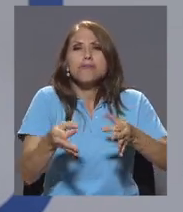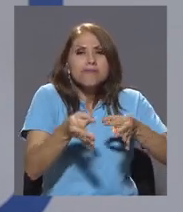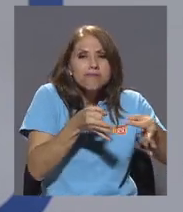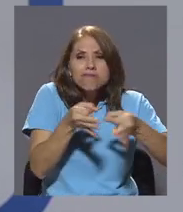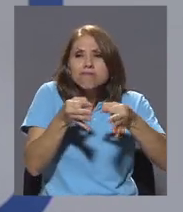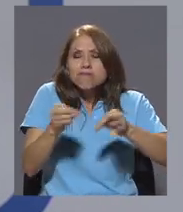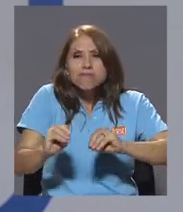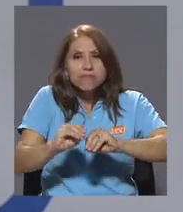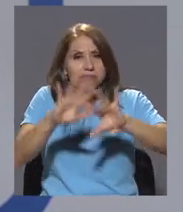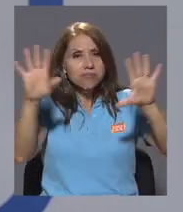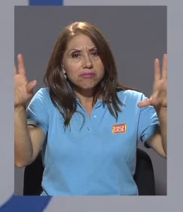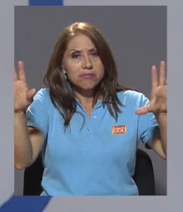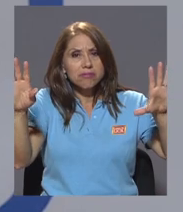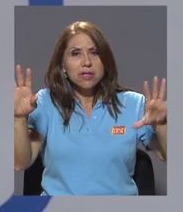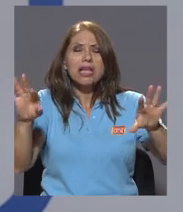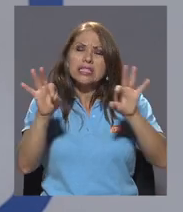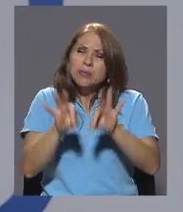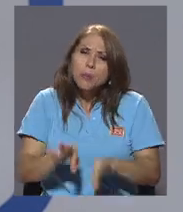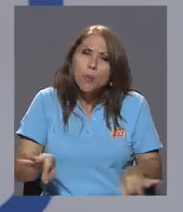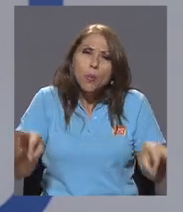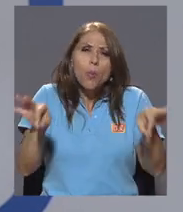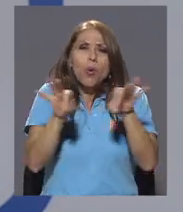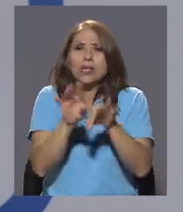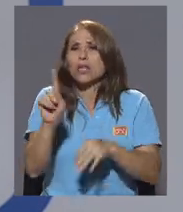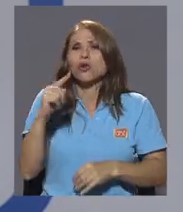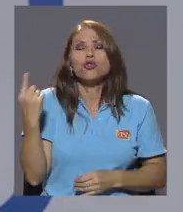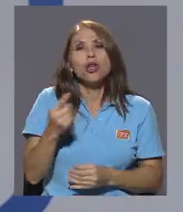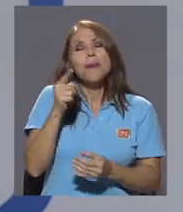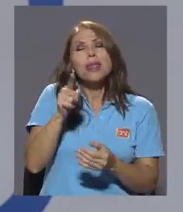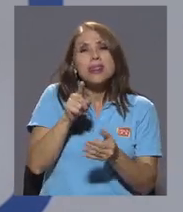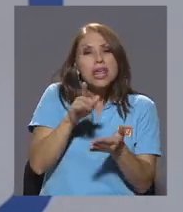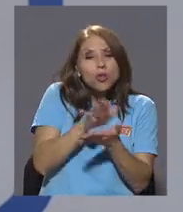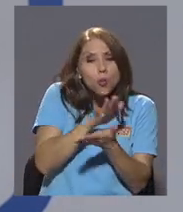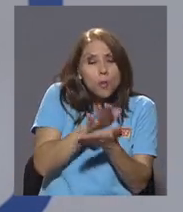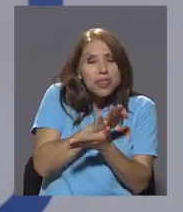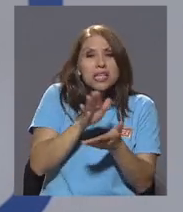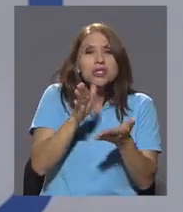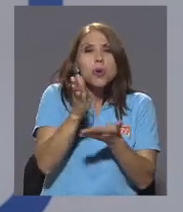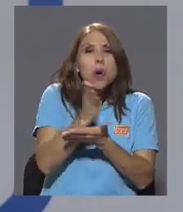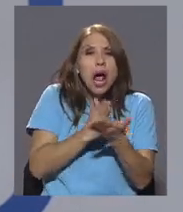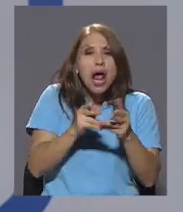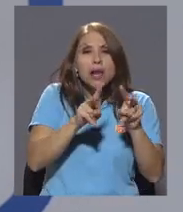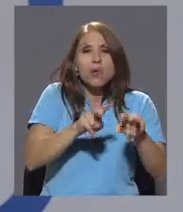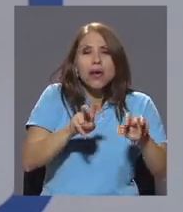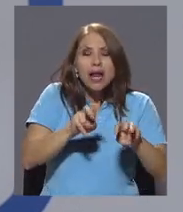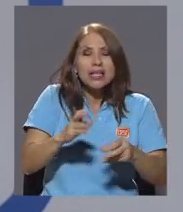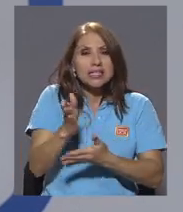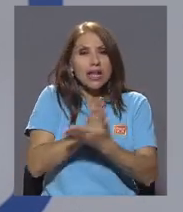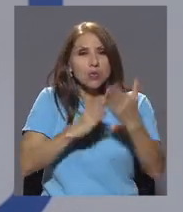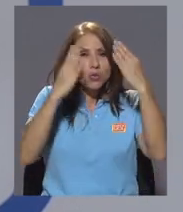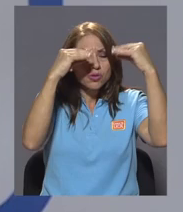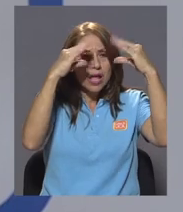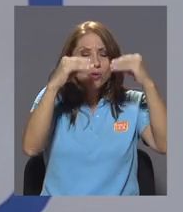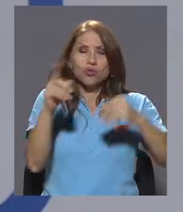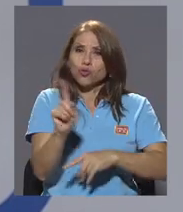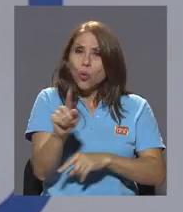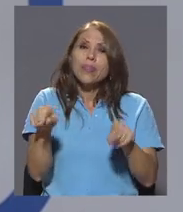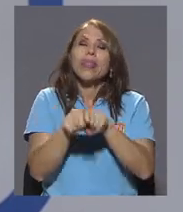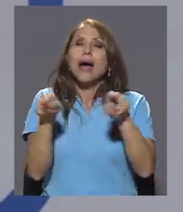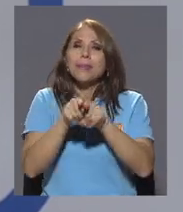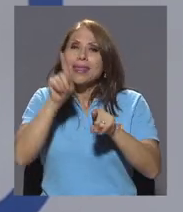publiquen documentaciones de análisis de algunos datos específicos sino también la rendición del quehacer universitario